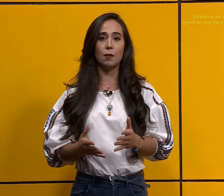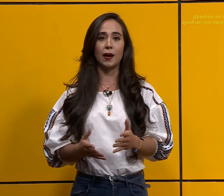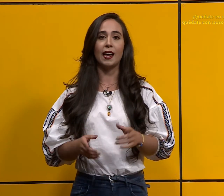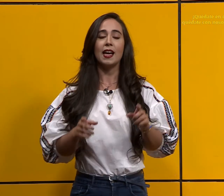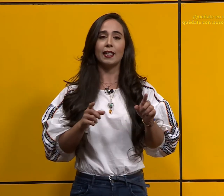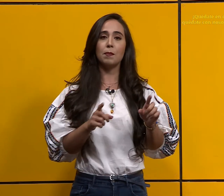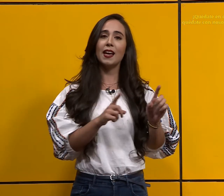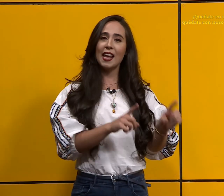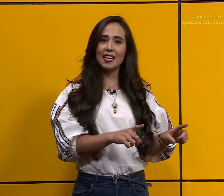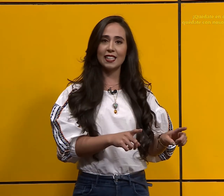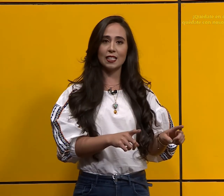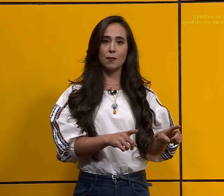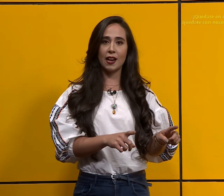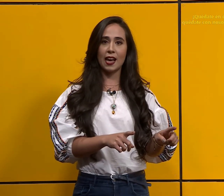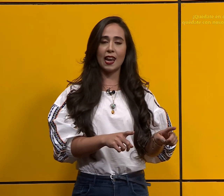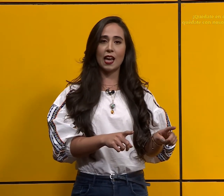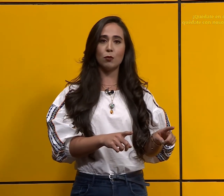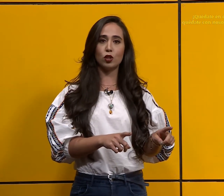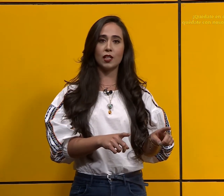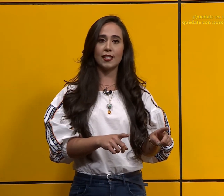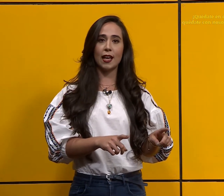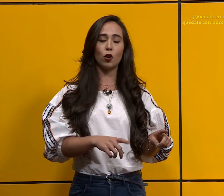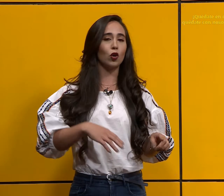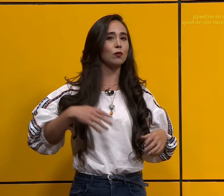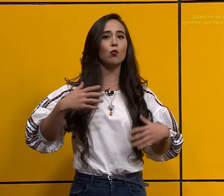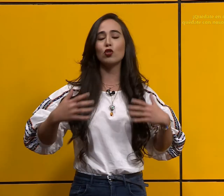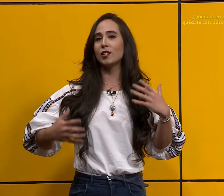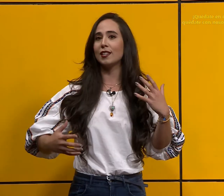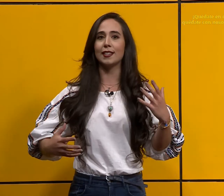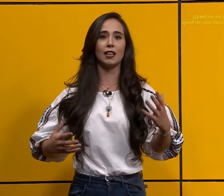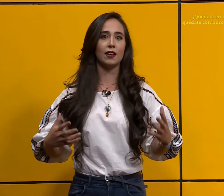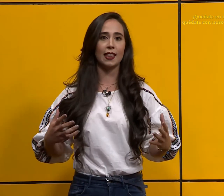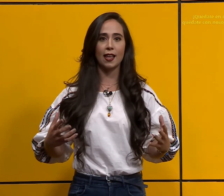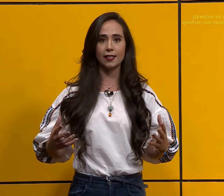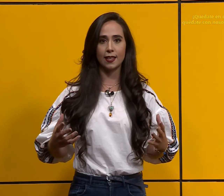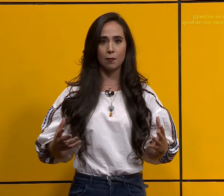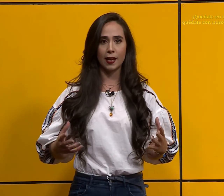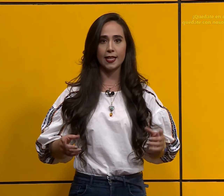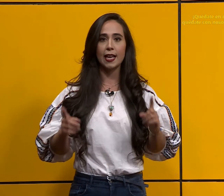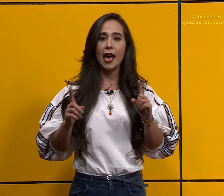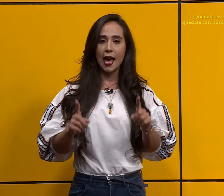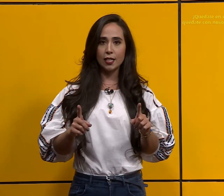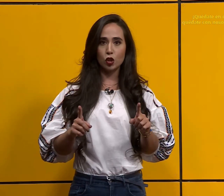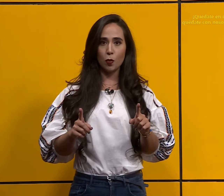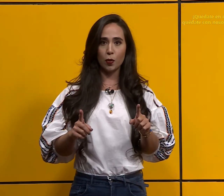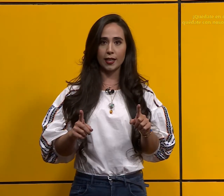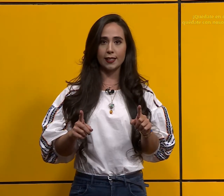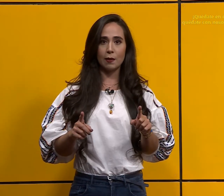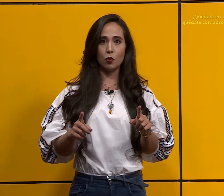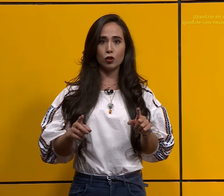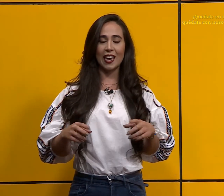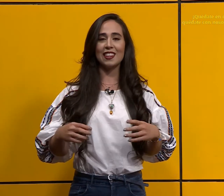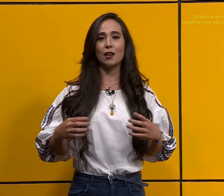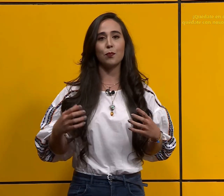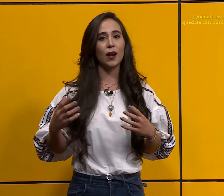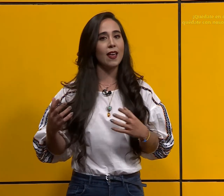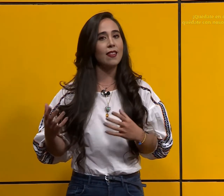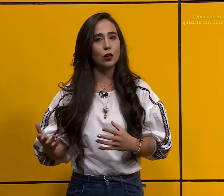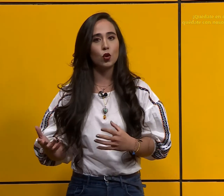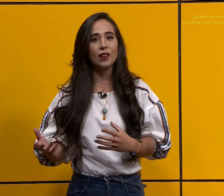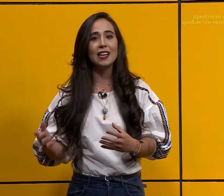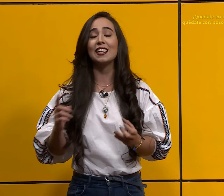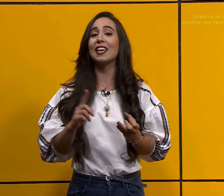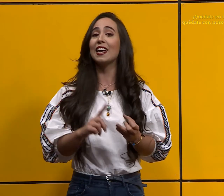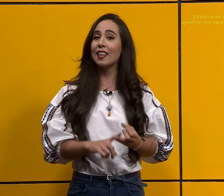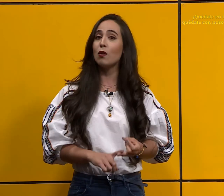la Chontalpa. También esta semana la hemos iniciado con muchas inestabilidades en el país. Esto porque estamos en